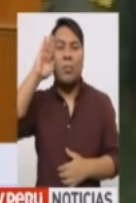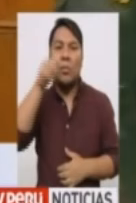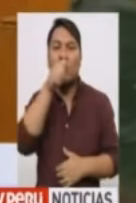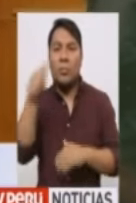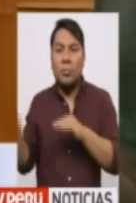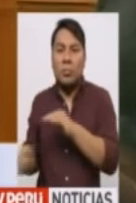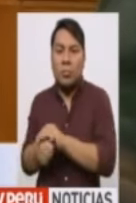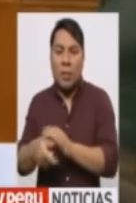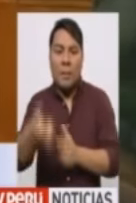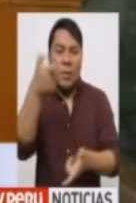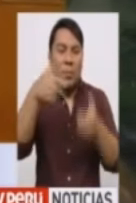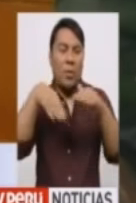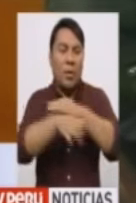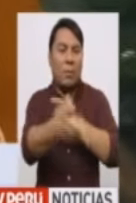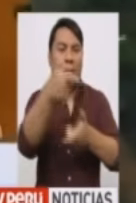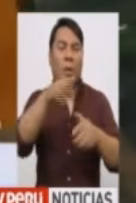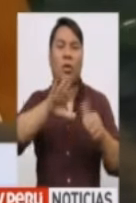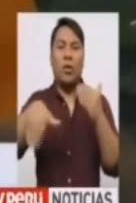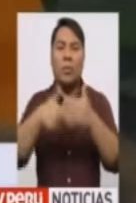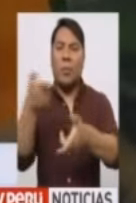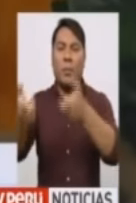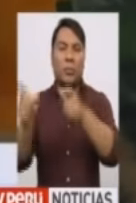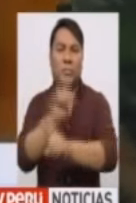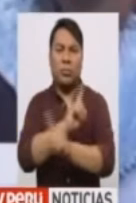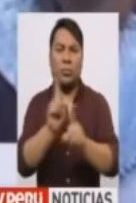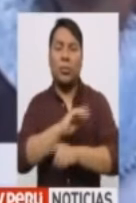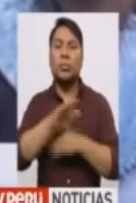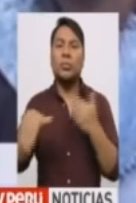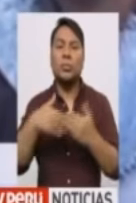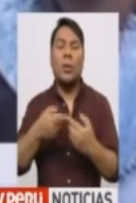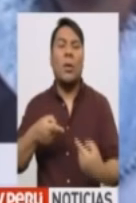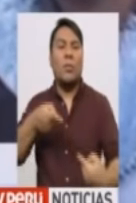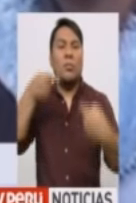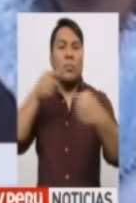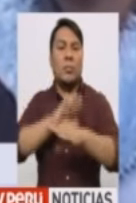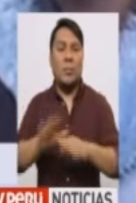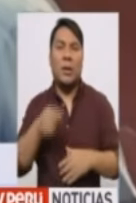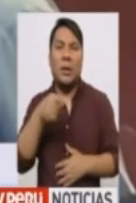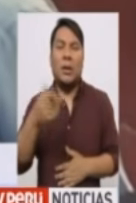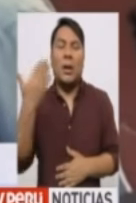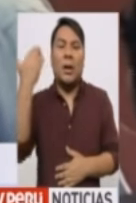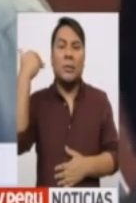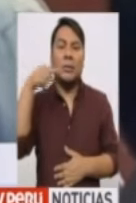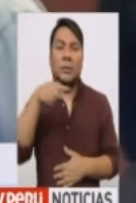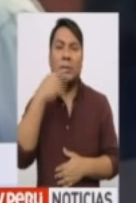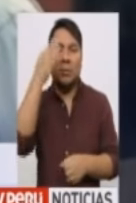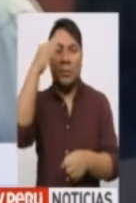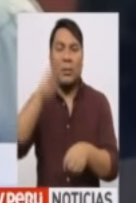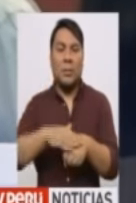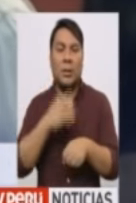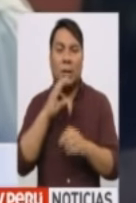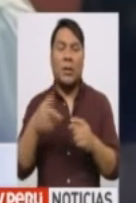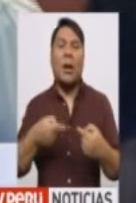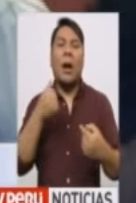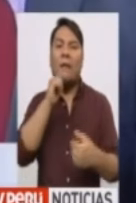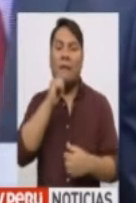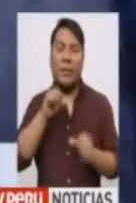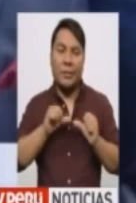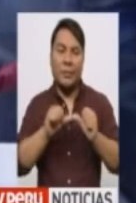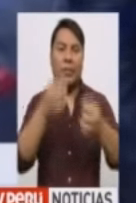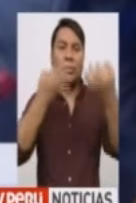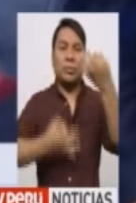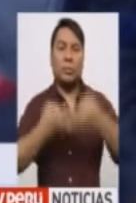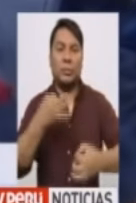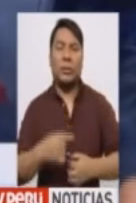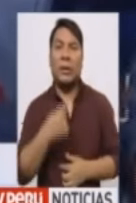las ejecuciones extrajudiciales y recordó que su defendido fue absuelto por la Tercera Sala Penal Liquidadora de Lima. Afirmó